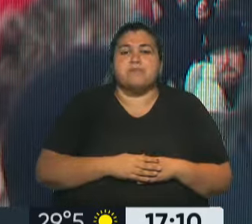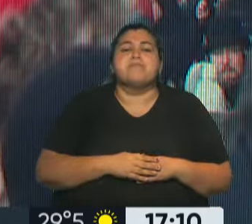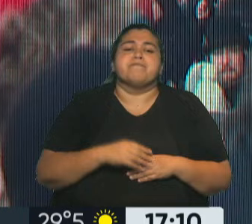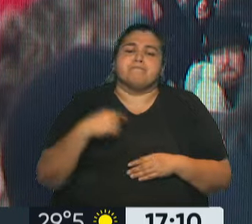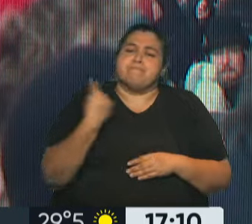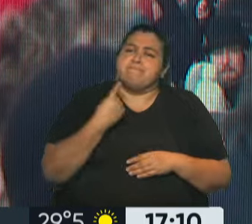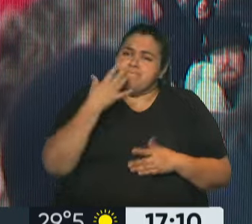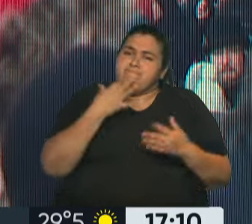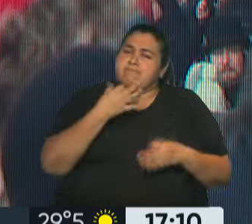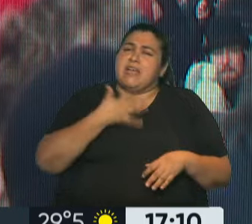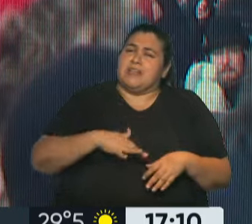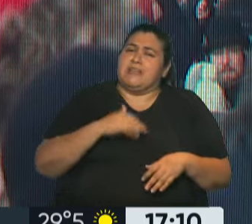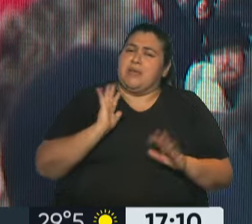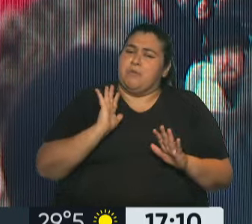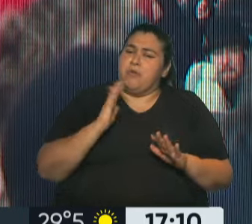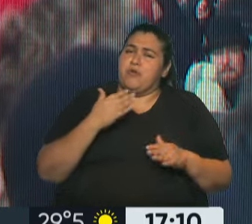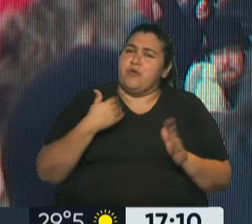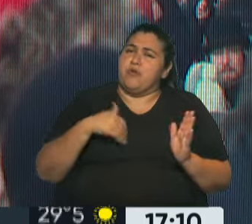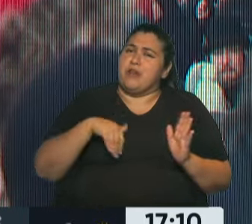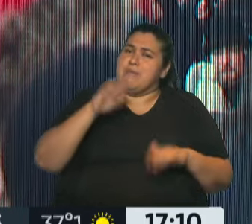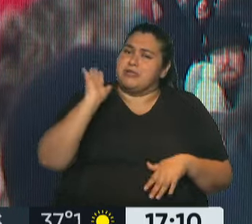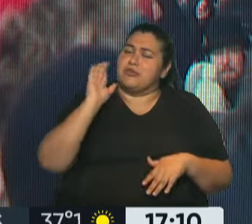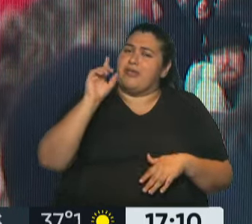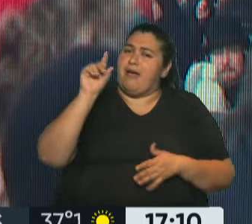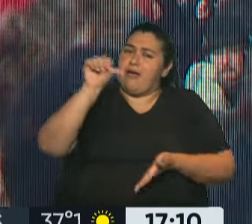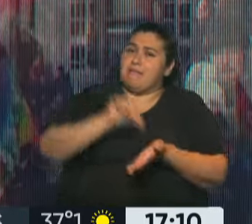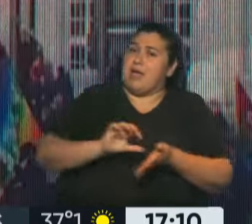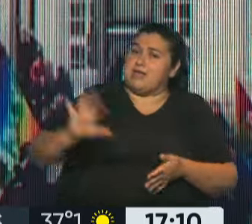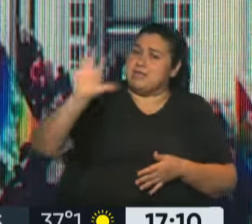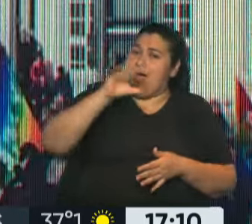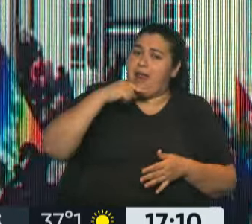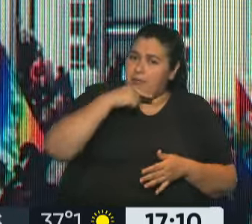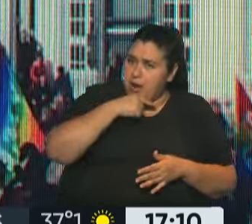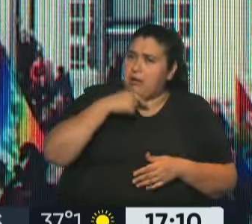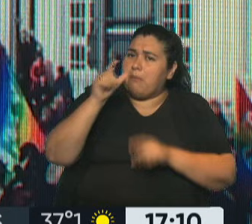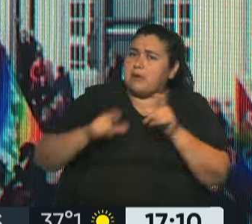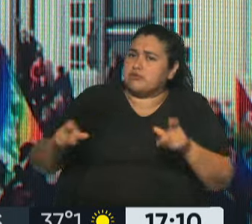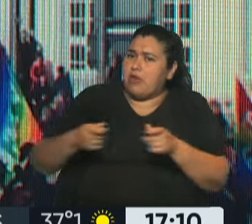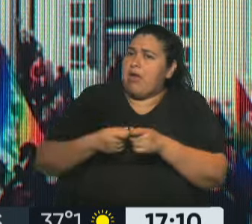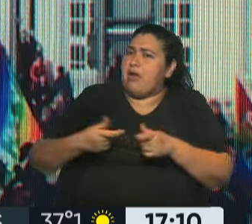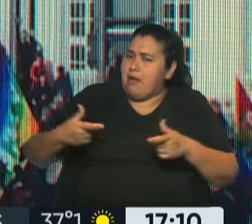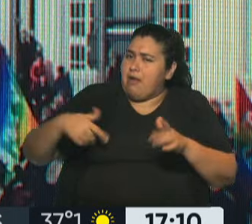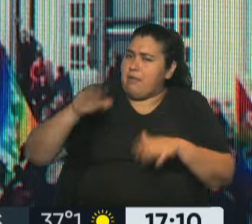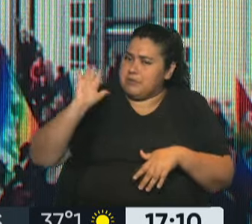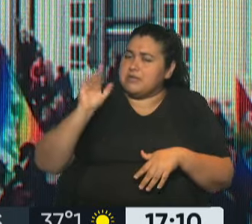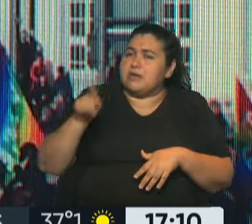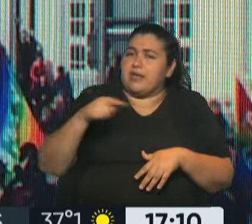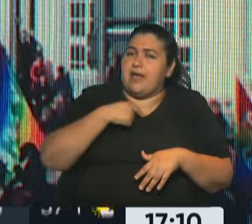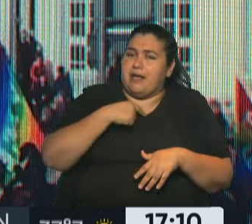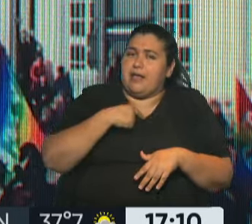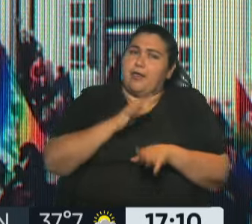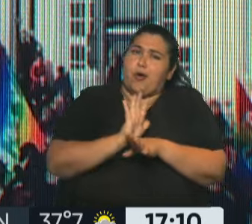natural que buena parte de Alemania quiera darle la espalda de la manera más contundente a su propio